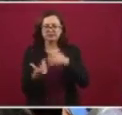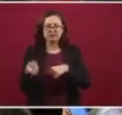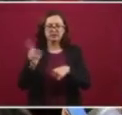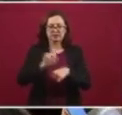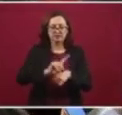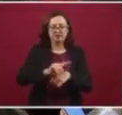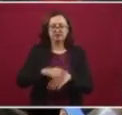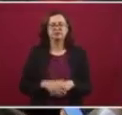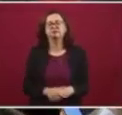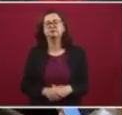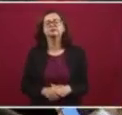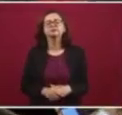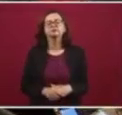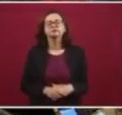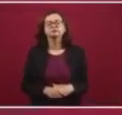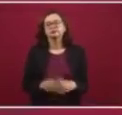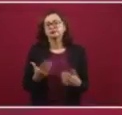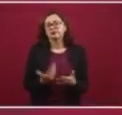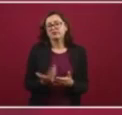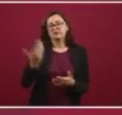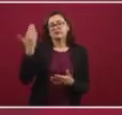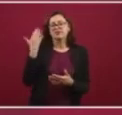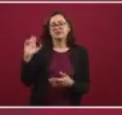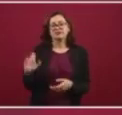el paradero de estos bienes,